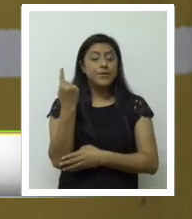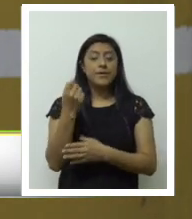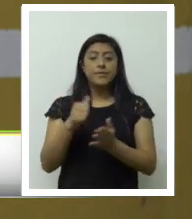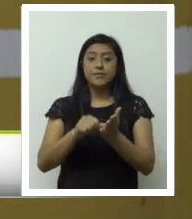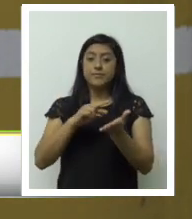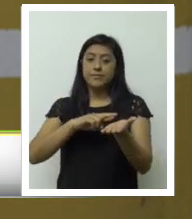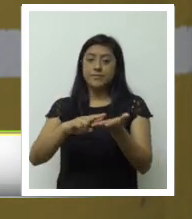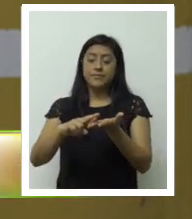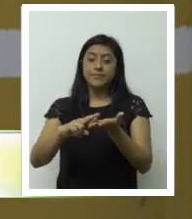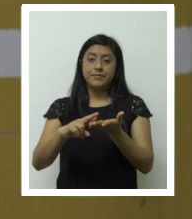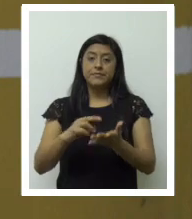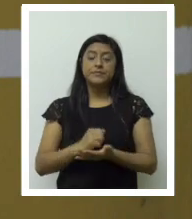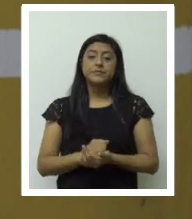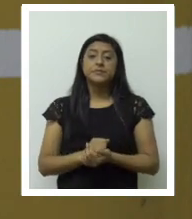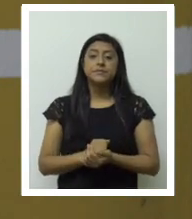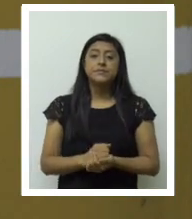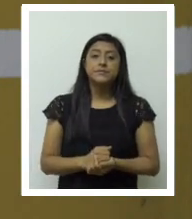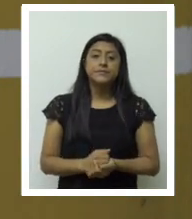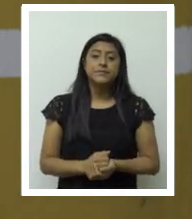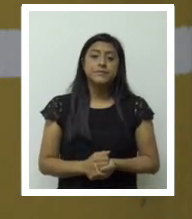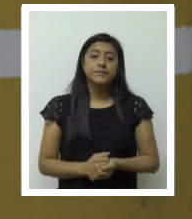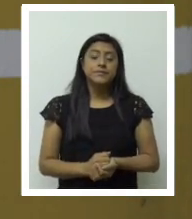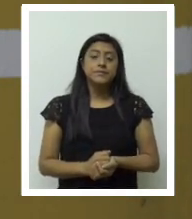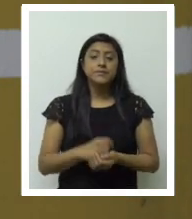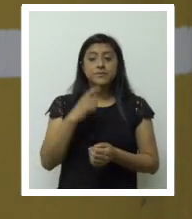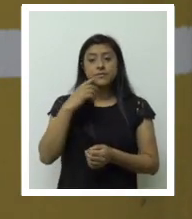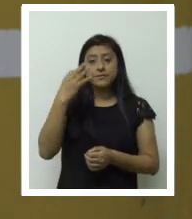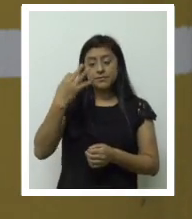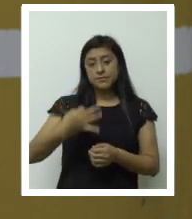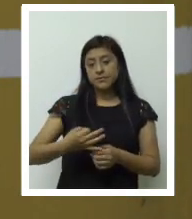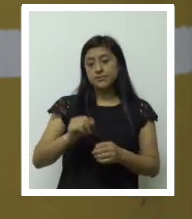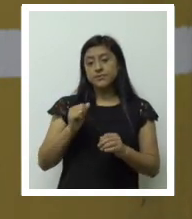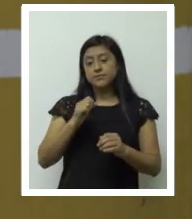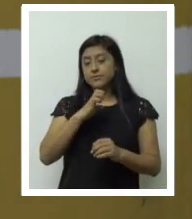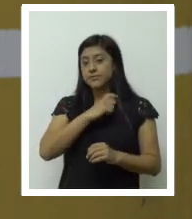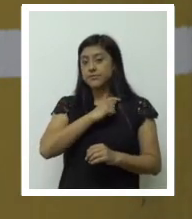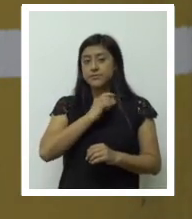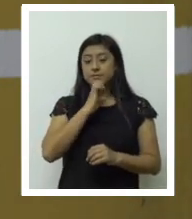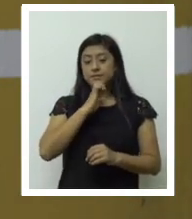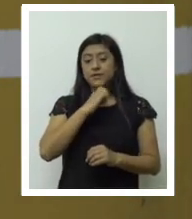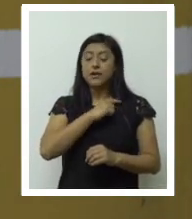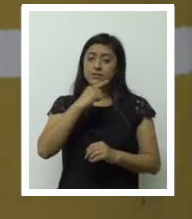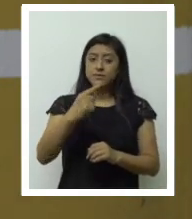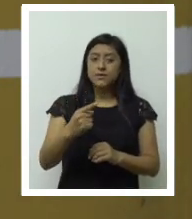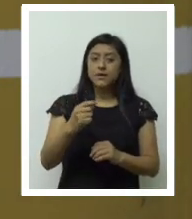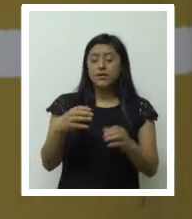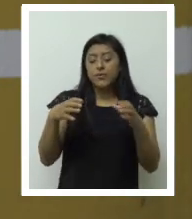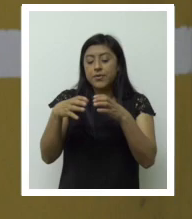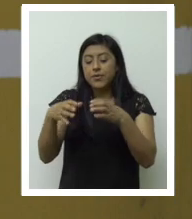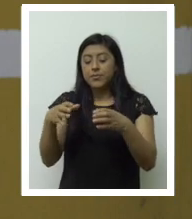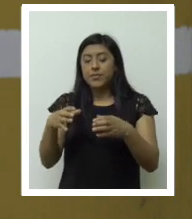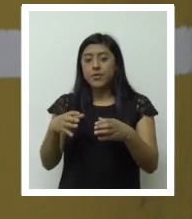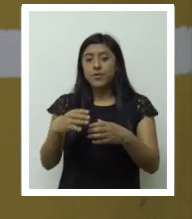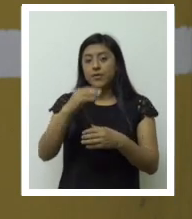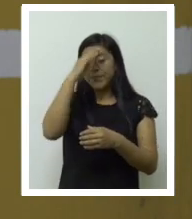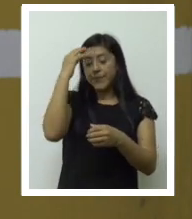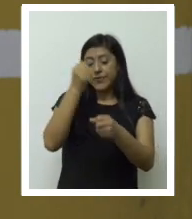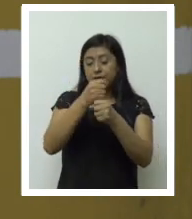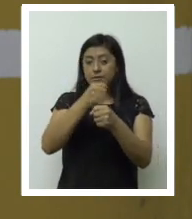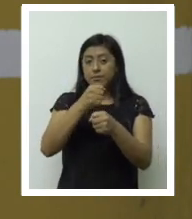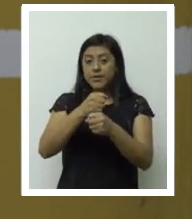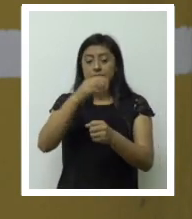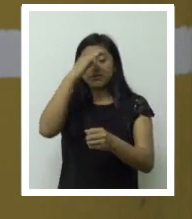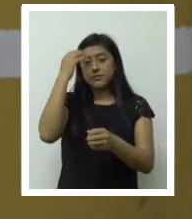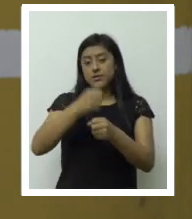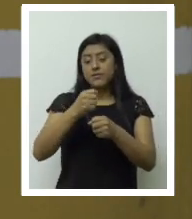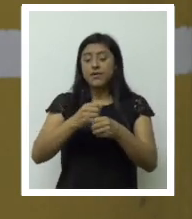una oficina de una institución como lo es el Registro Nacional de las Personas, ¿verdad? Guiar a un